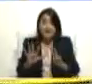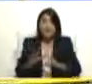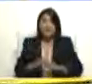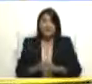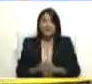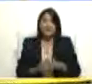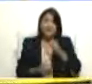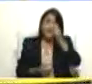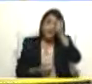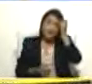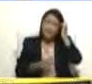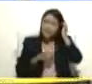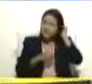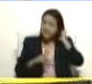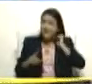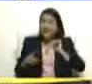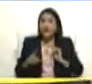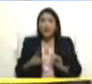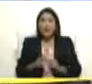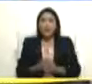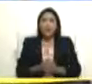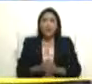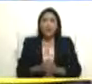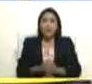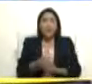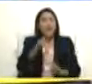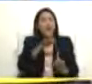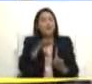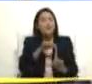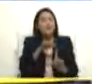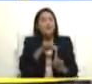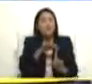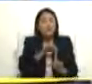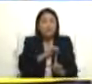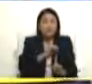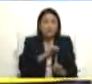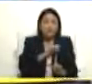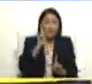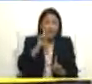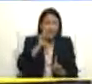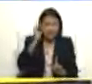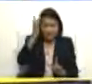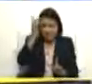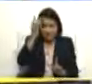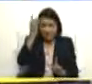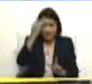donde lamentablemente se impuso la manipulación, los miedos y la mentira.